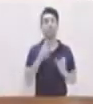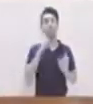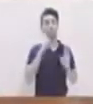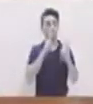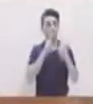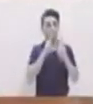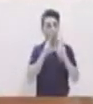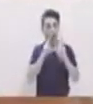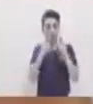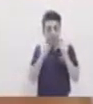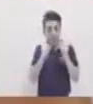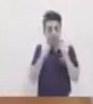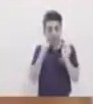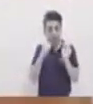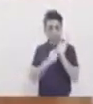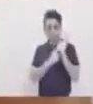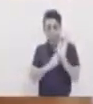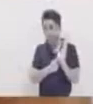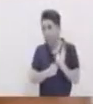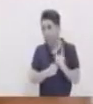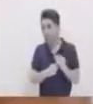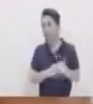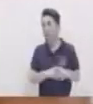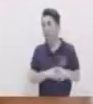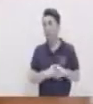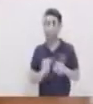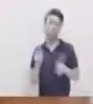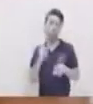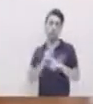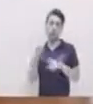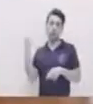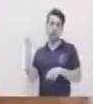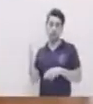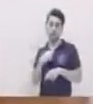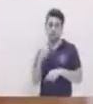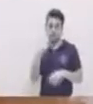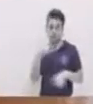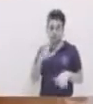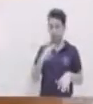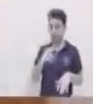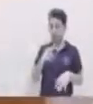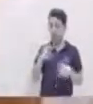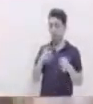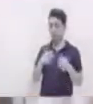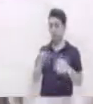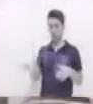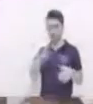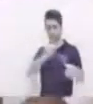Vamos a realizar una demostración. Me voy a utilizar como conejillo de indias.